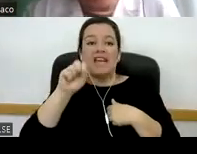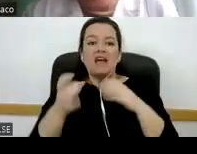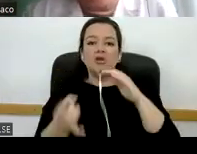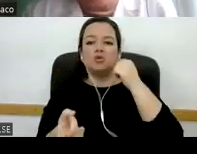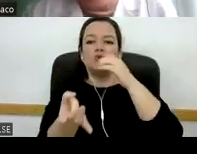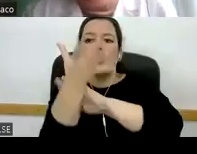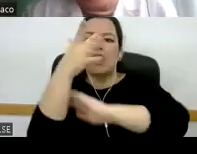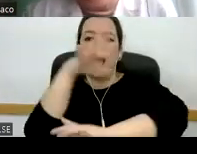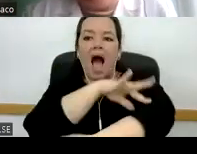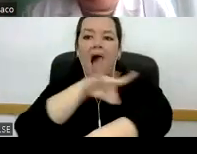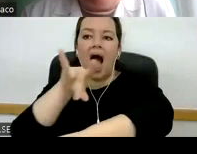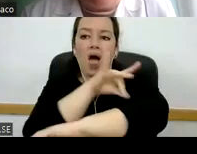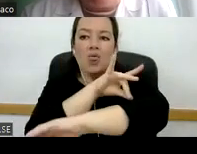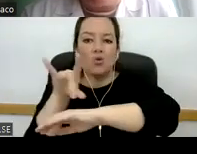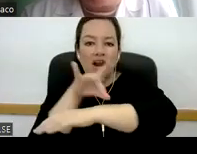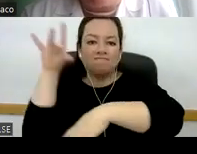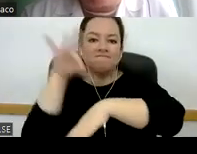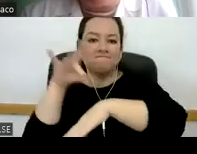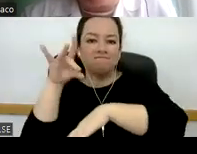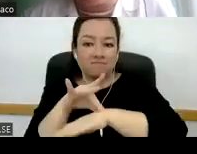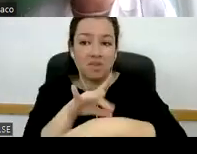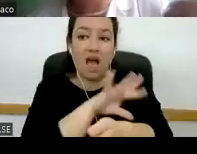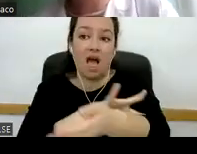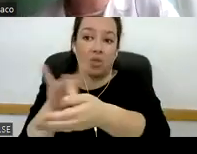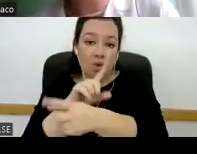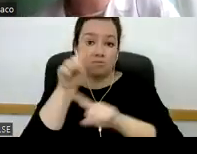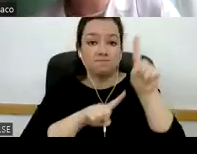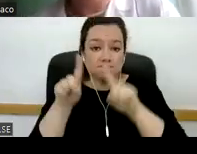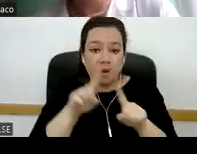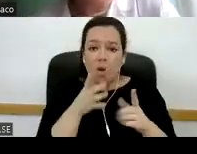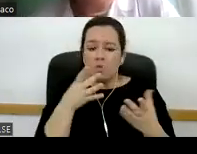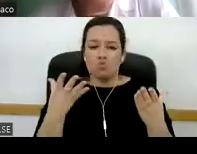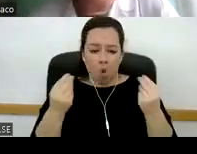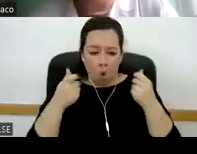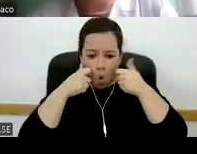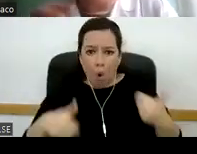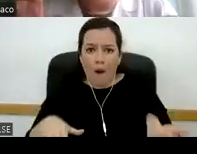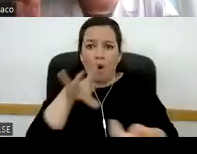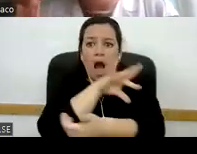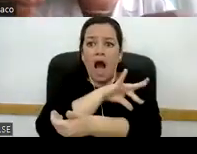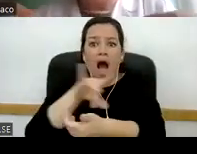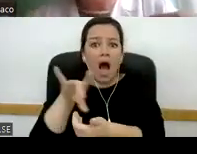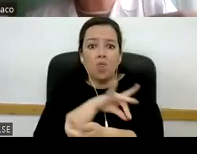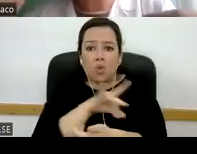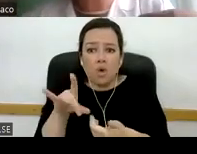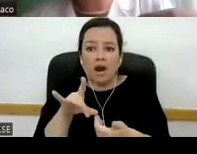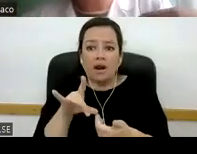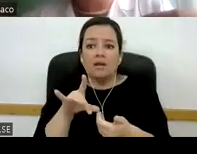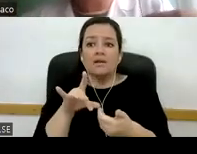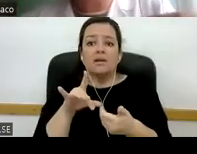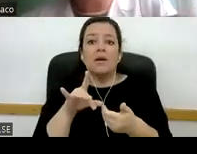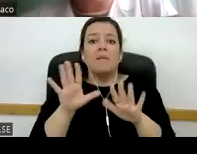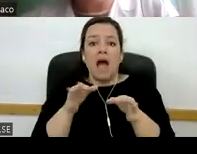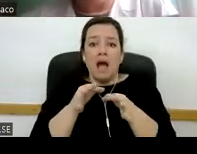La diabetes, en la diabetes el problema que tenemos es que tenemos mucha glucosa y tenemos relativamente